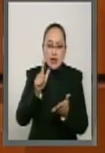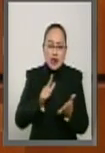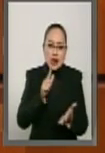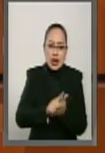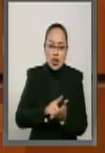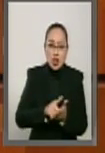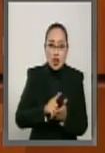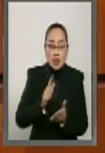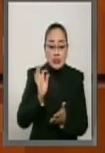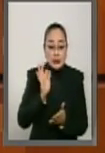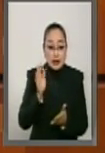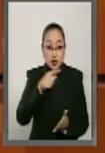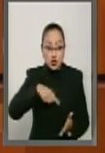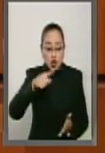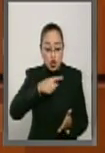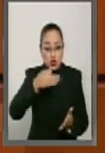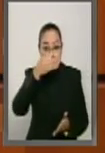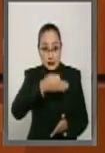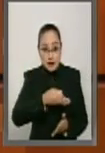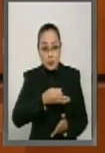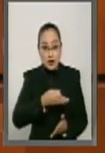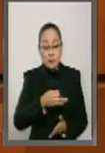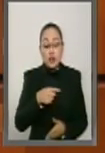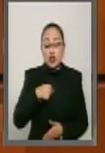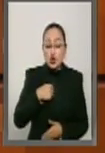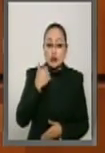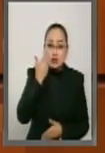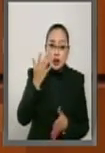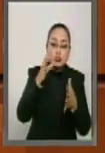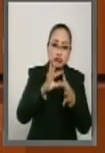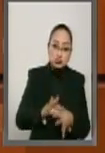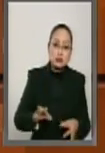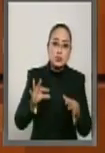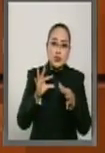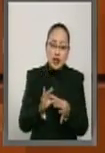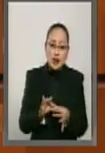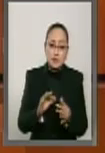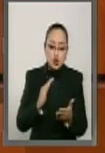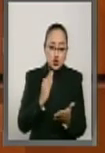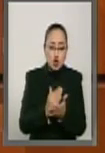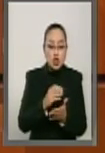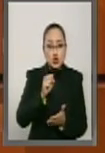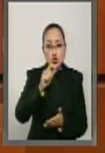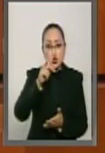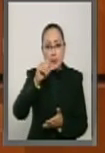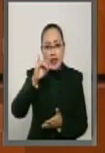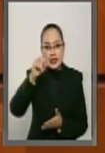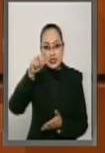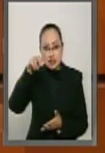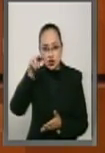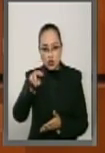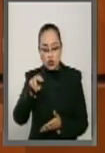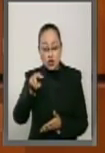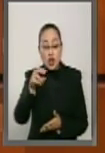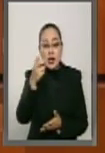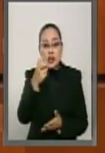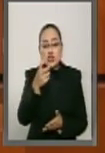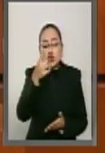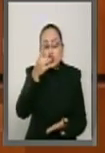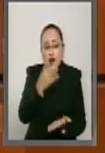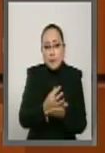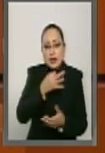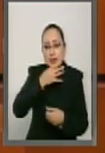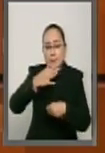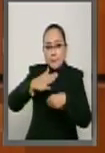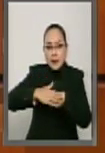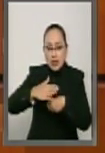aprobar, es preciso mencionar que la suspensión solo podrá decretarse cuando